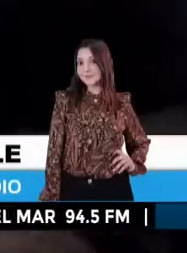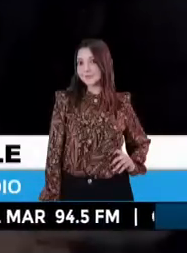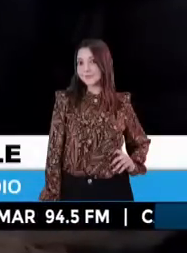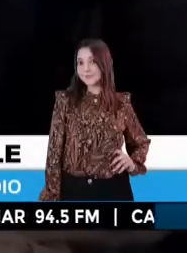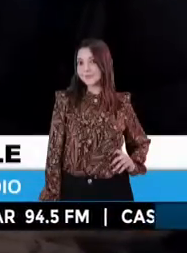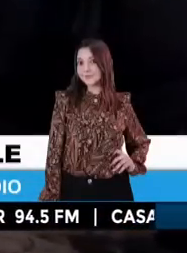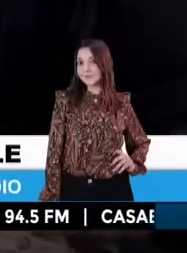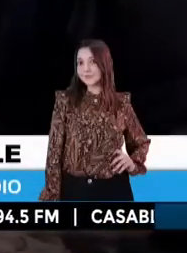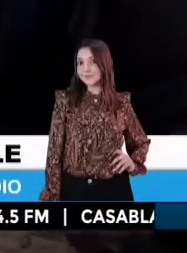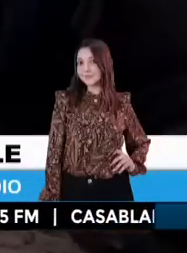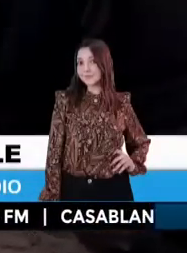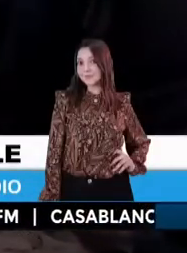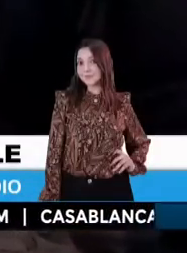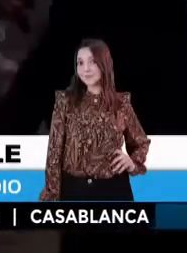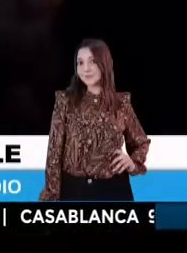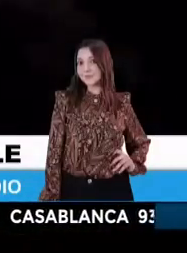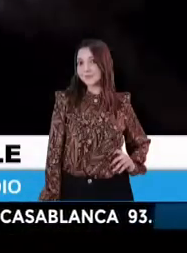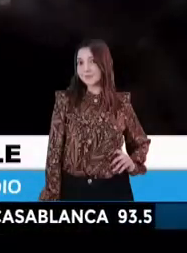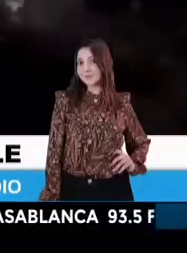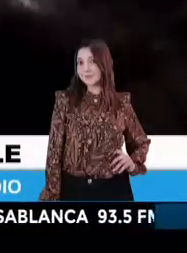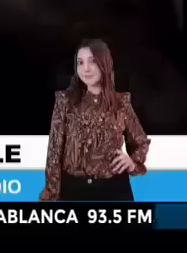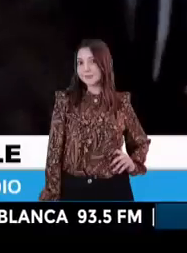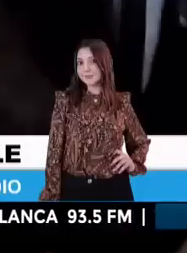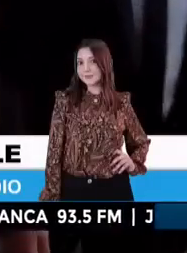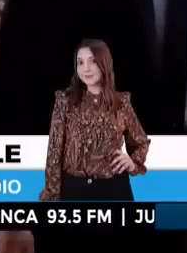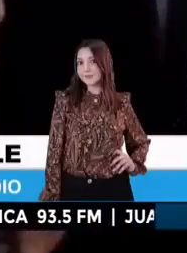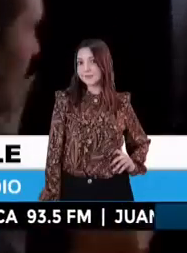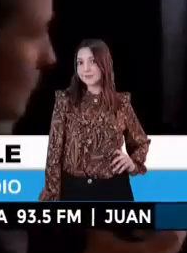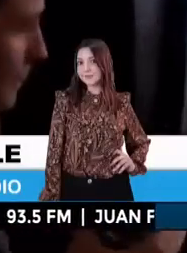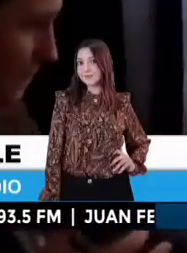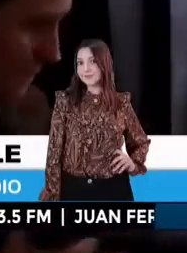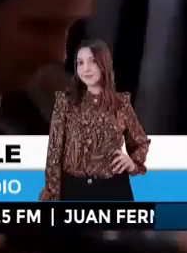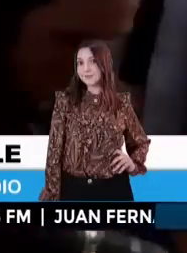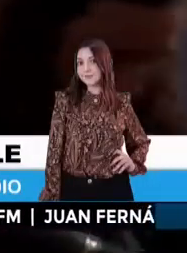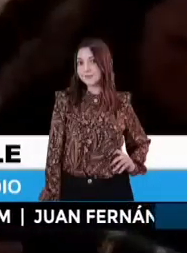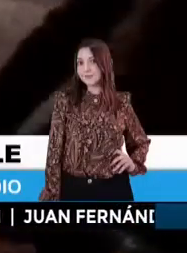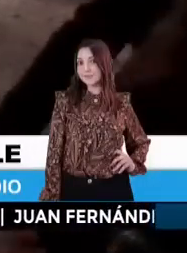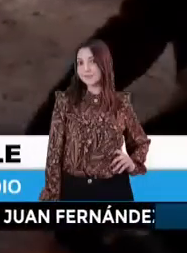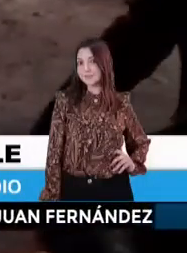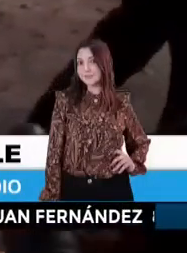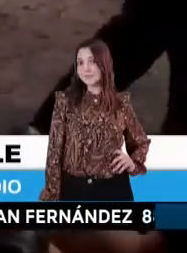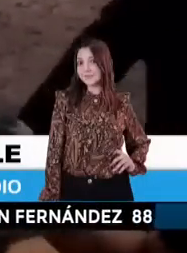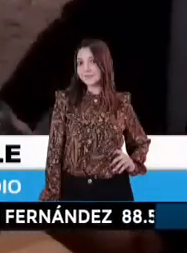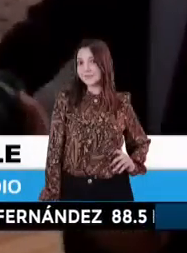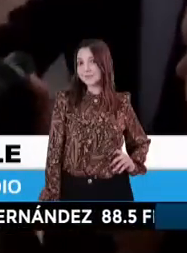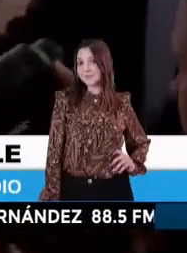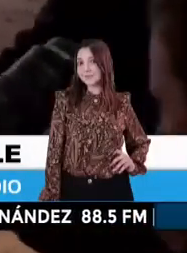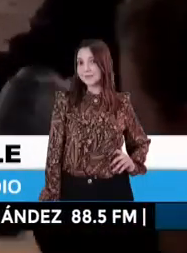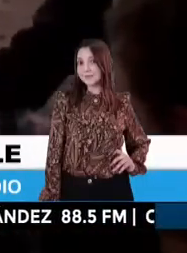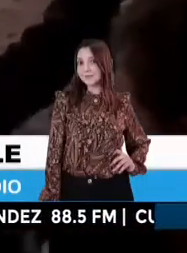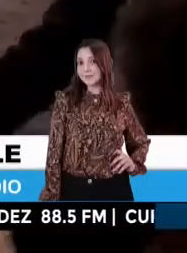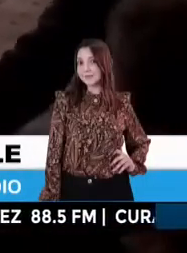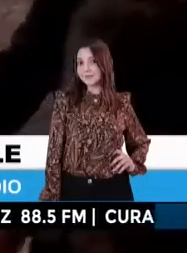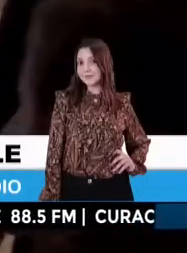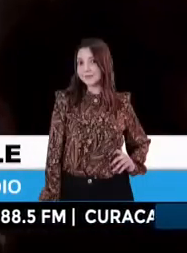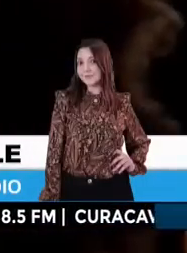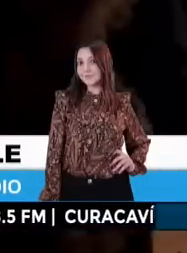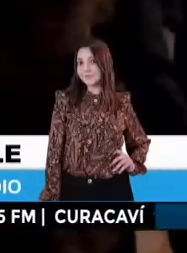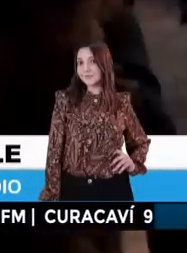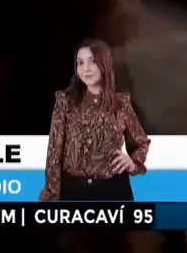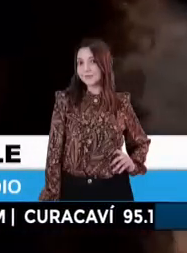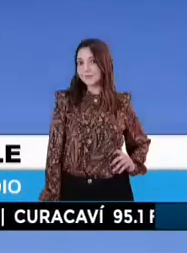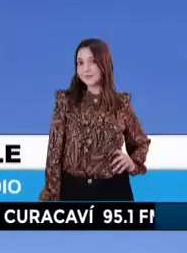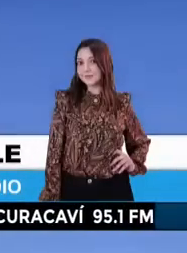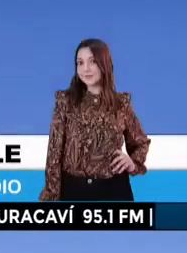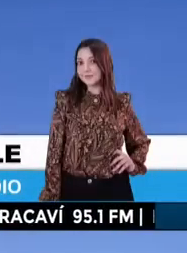y por eso tienen que, el concepto coloquial, agachar el moño, por así decirlo, si es que quiere negociar de cara